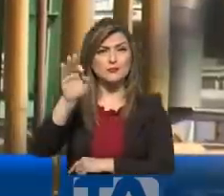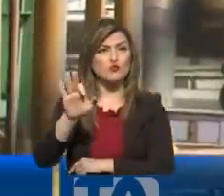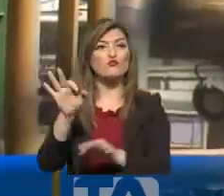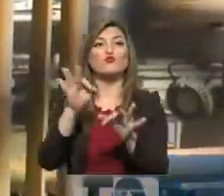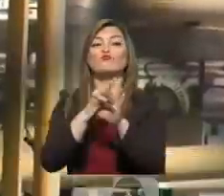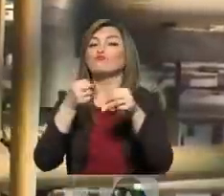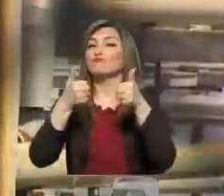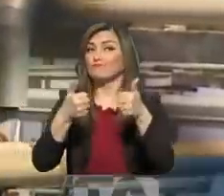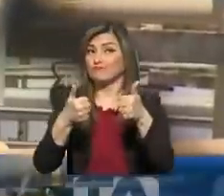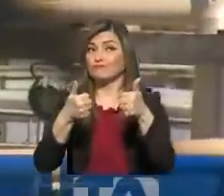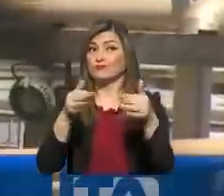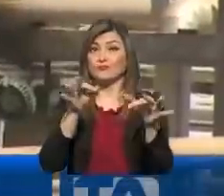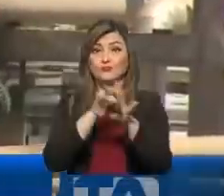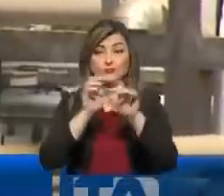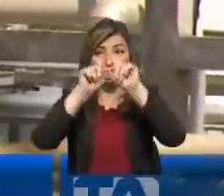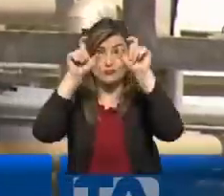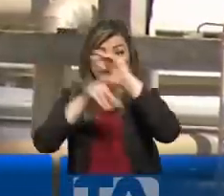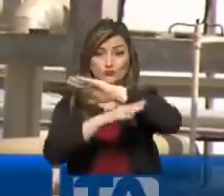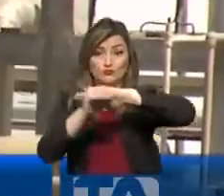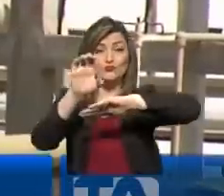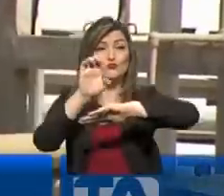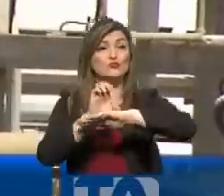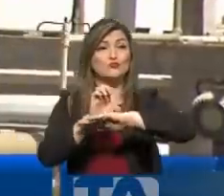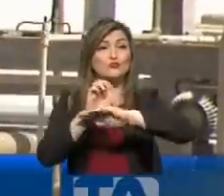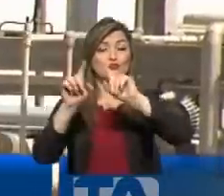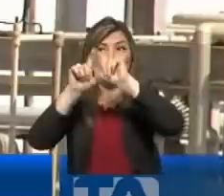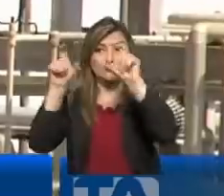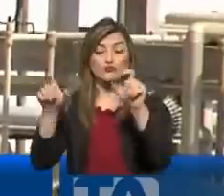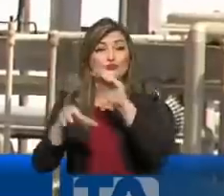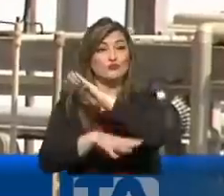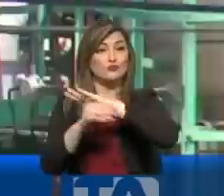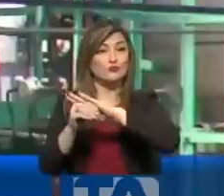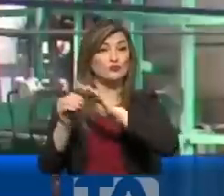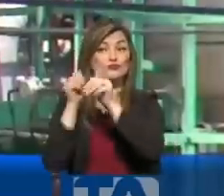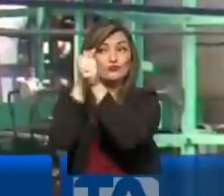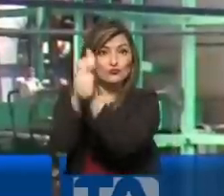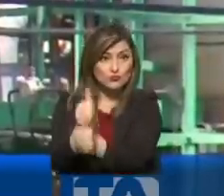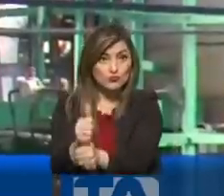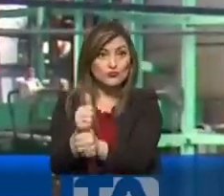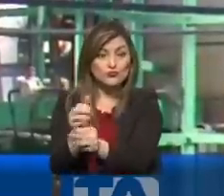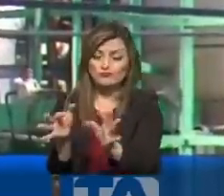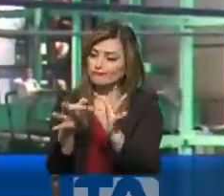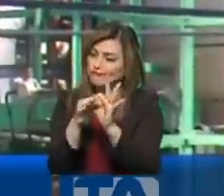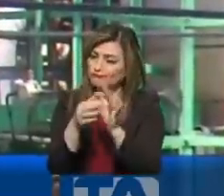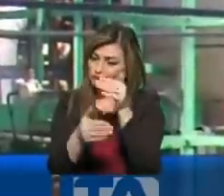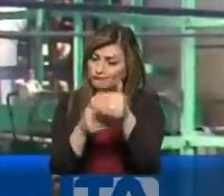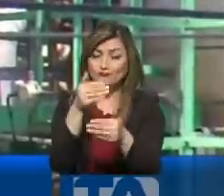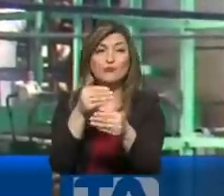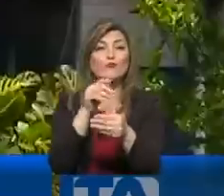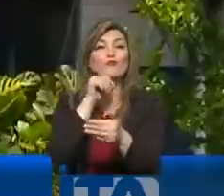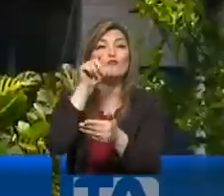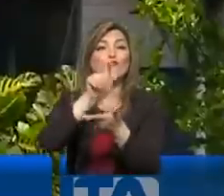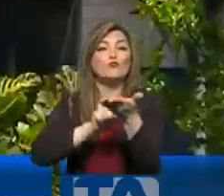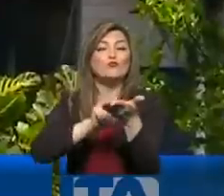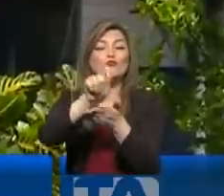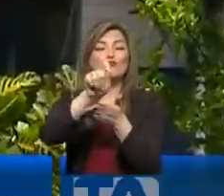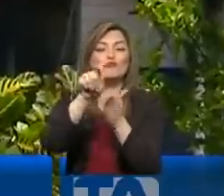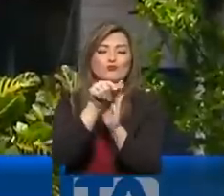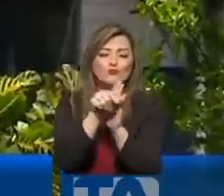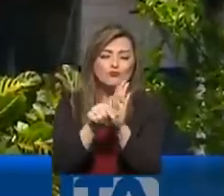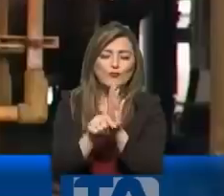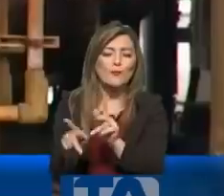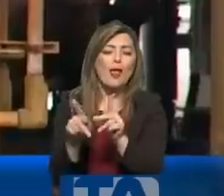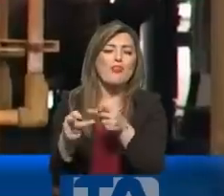Sobre la fusión de Petroecuador con Petroamazonas, la funcionaria aseguró que la unión ya está instrumentada. Falta que se aprueben los instrumentos para el